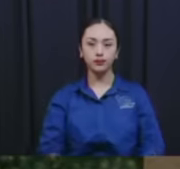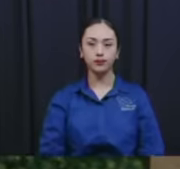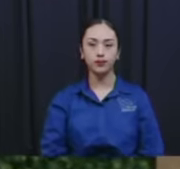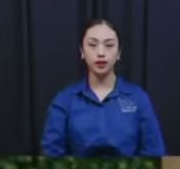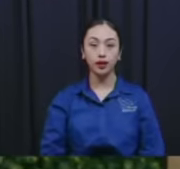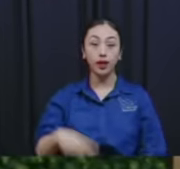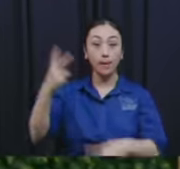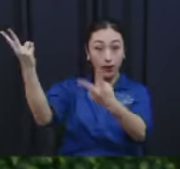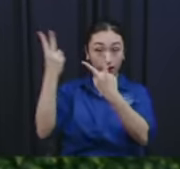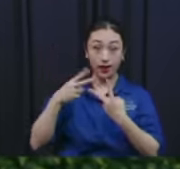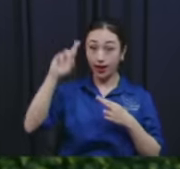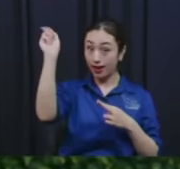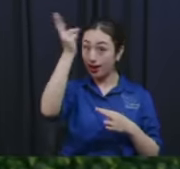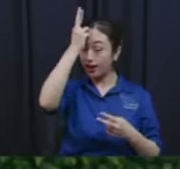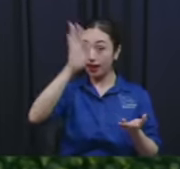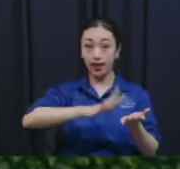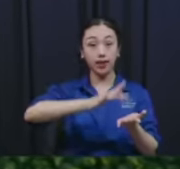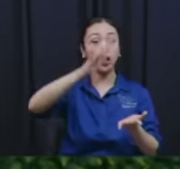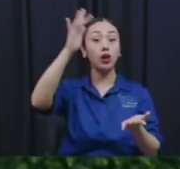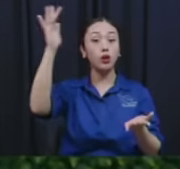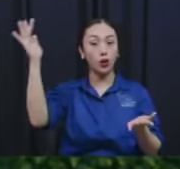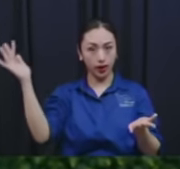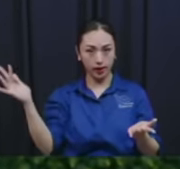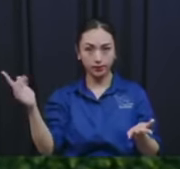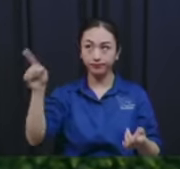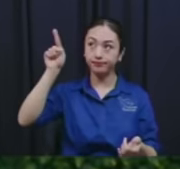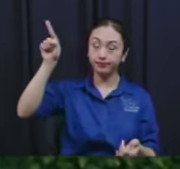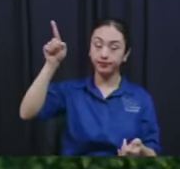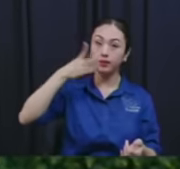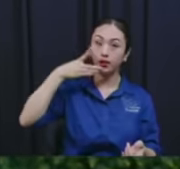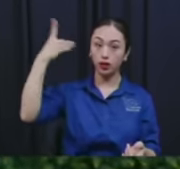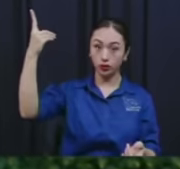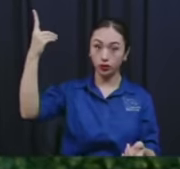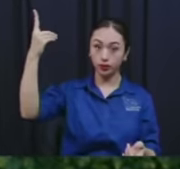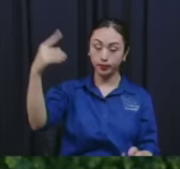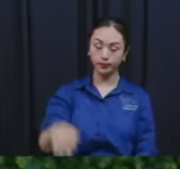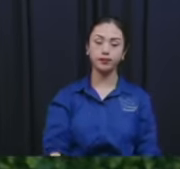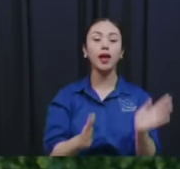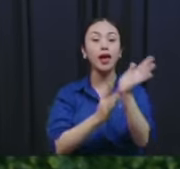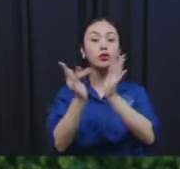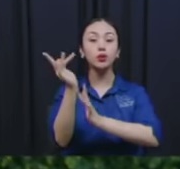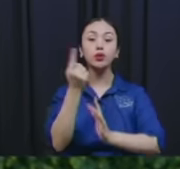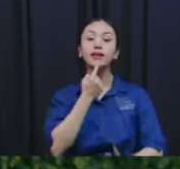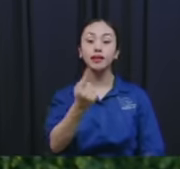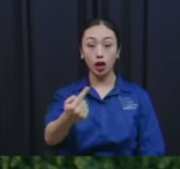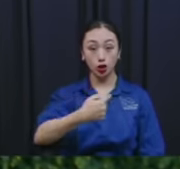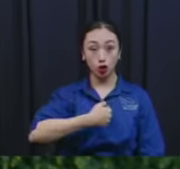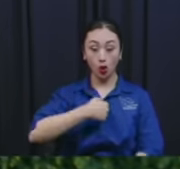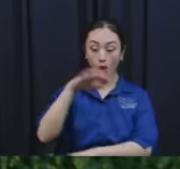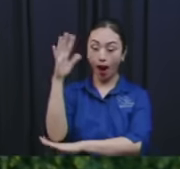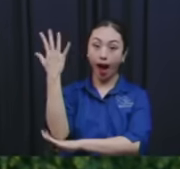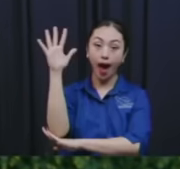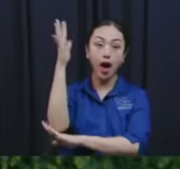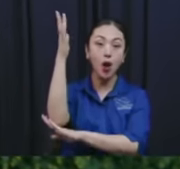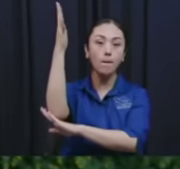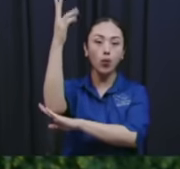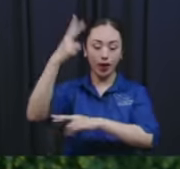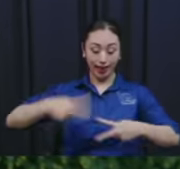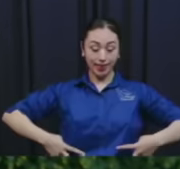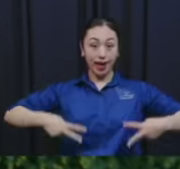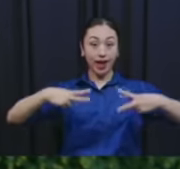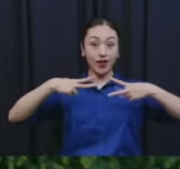Rey de Gloria Jehová de los ejércitos é El rey de la gloria Okay yo soy el árbol de la vida el que